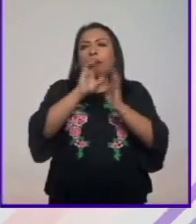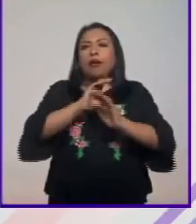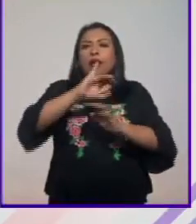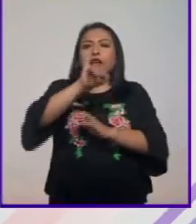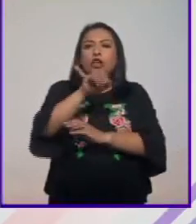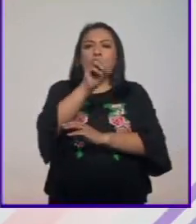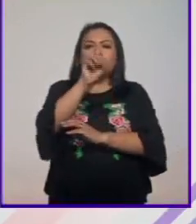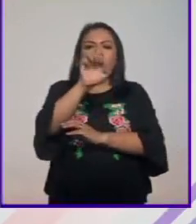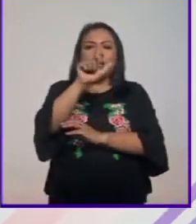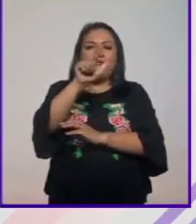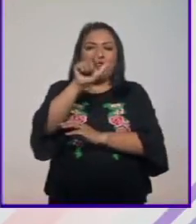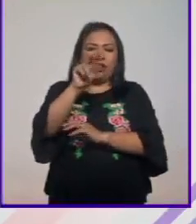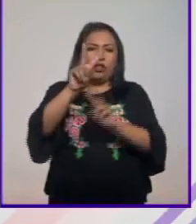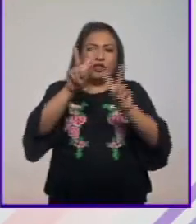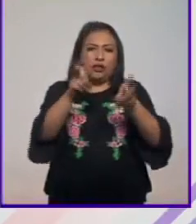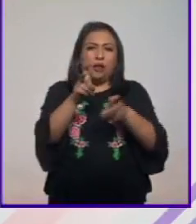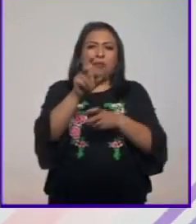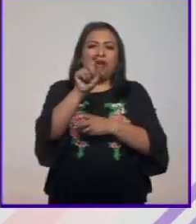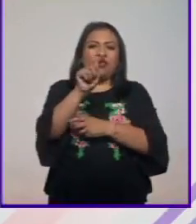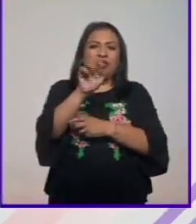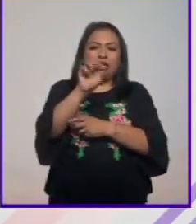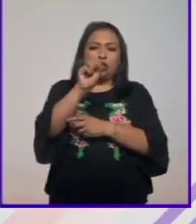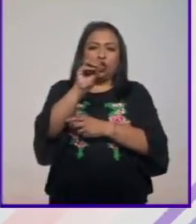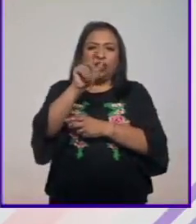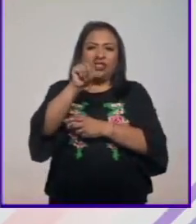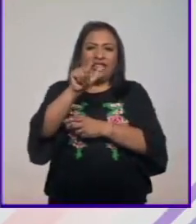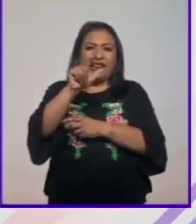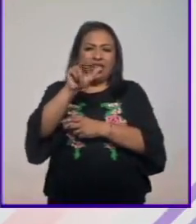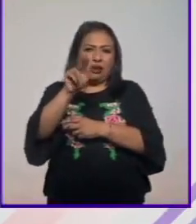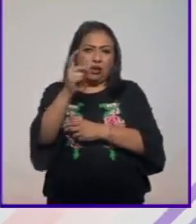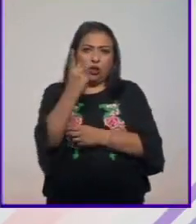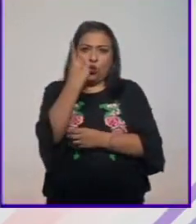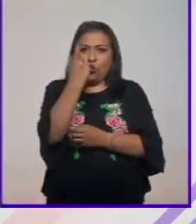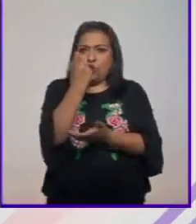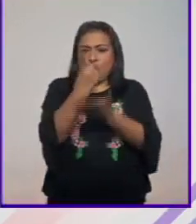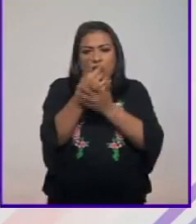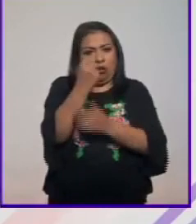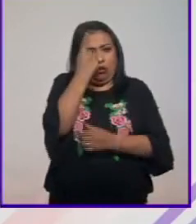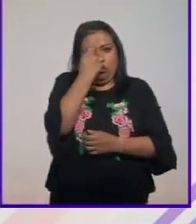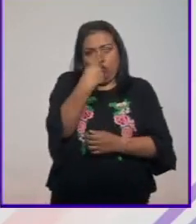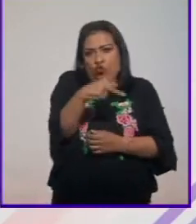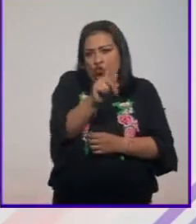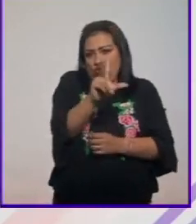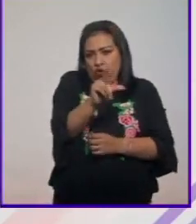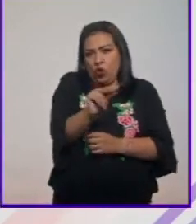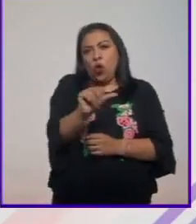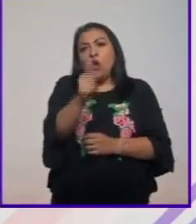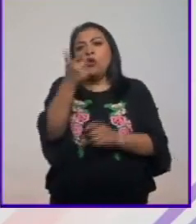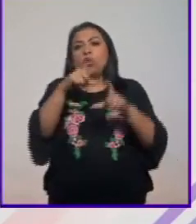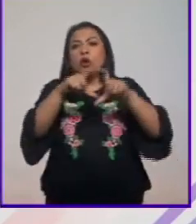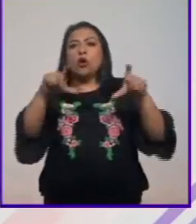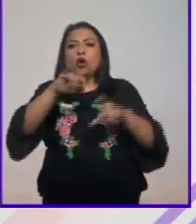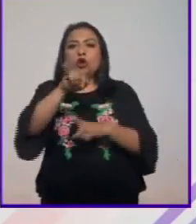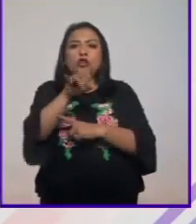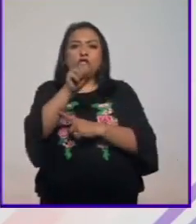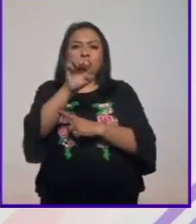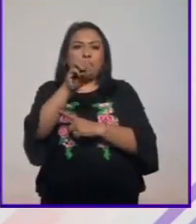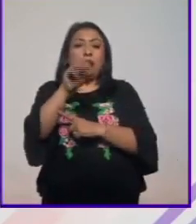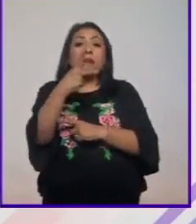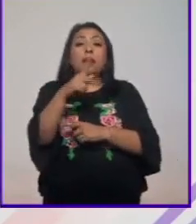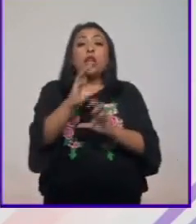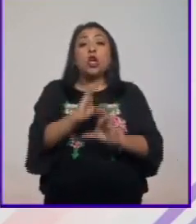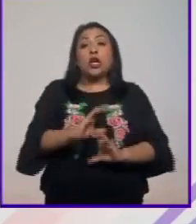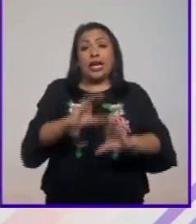Solté la Rienda, que justo es la única que no es de tu autoría, por ahí también hay un texto de José Martí, pero como